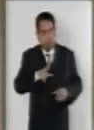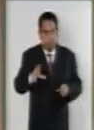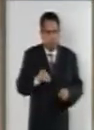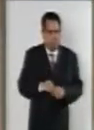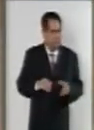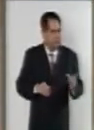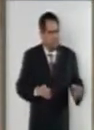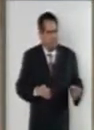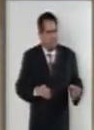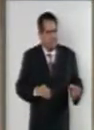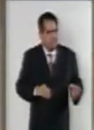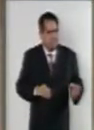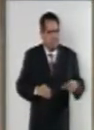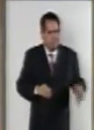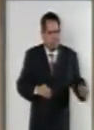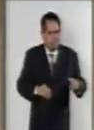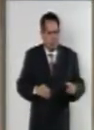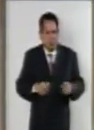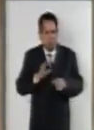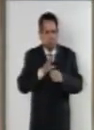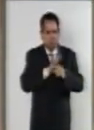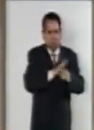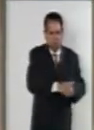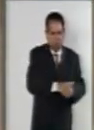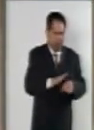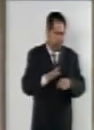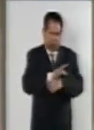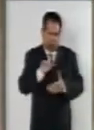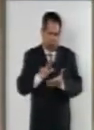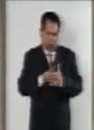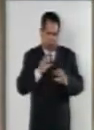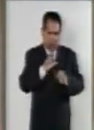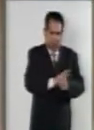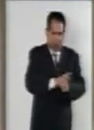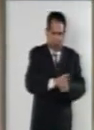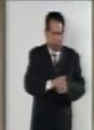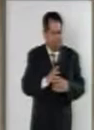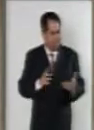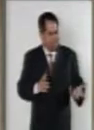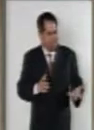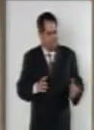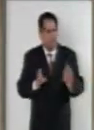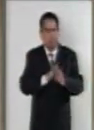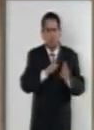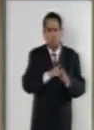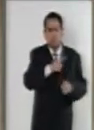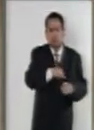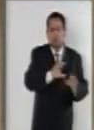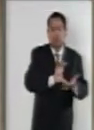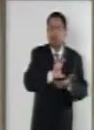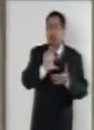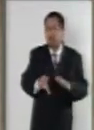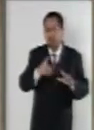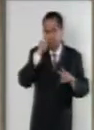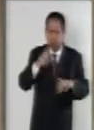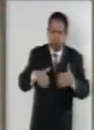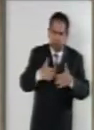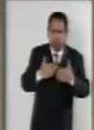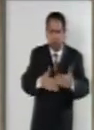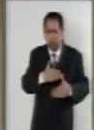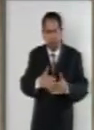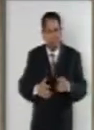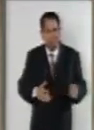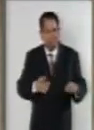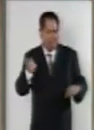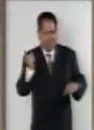ellos todo el peso de la reforma hacendaria. ¿Cómo van a invertir en estos proyectos si